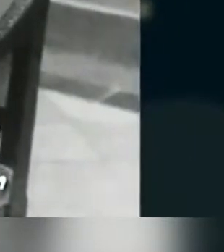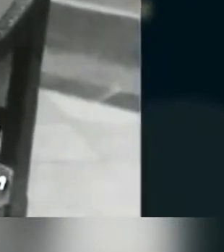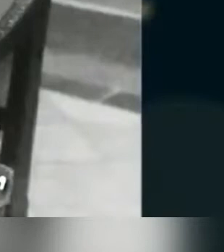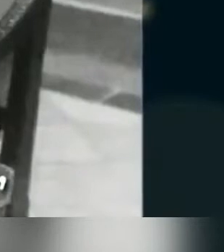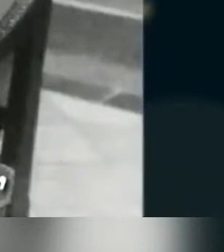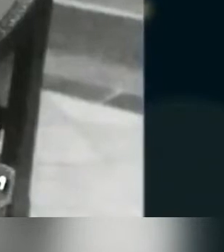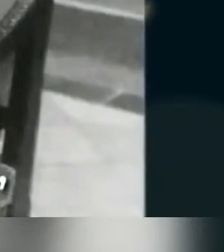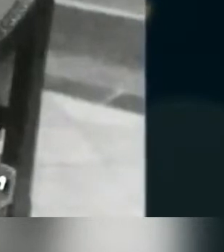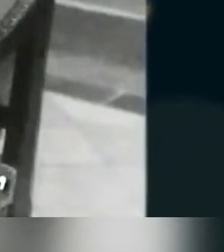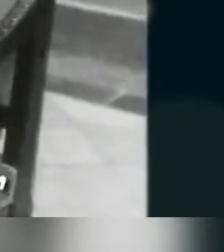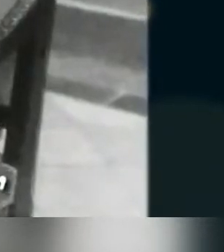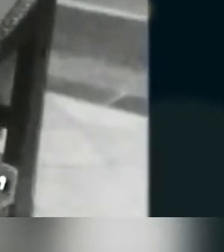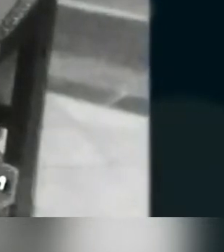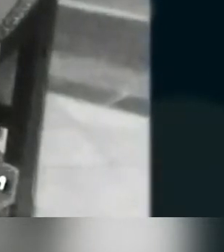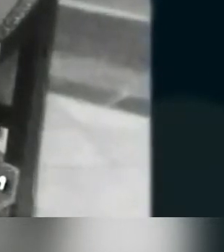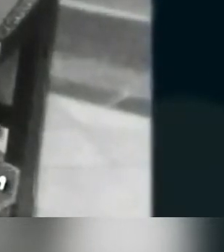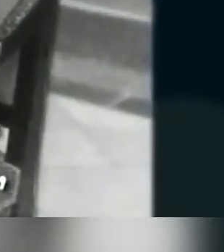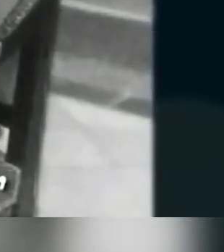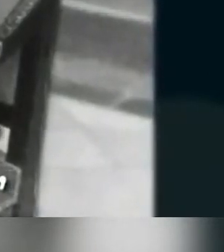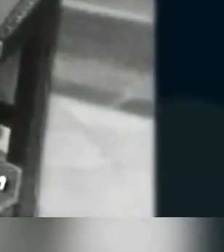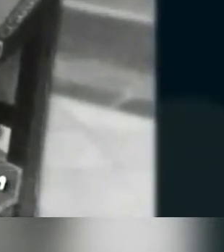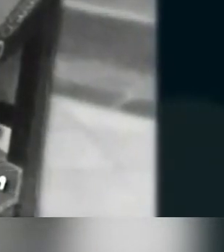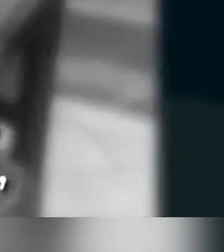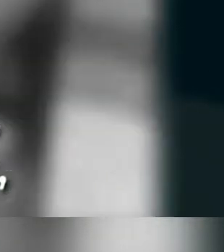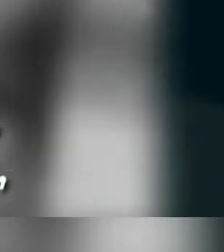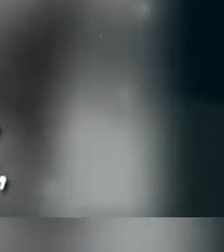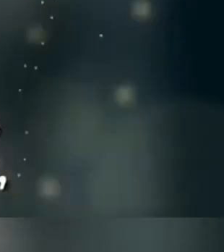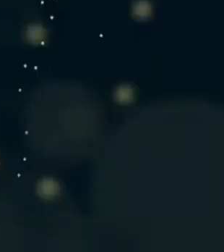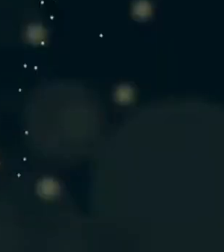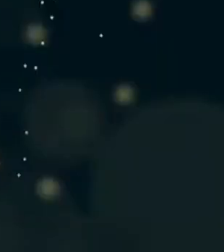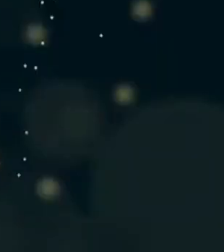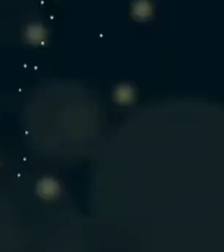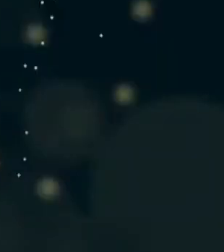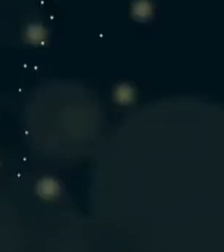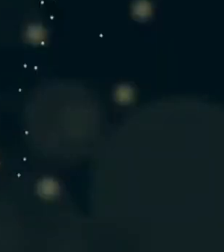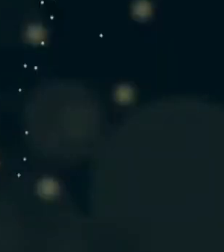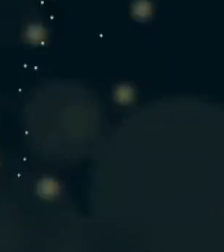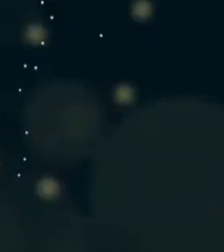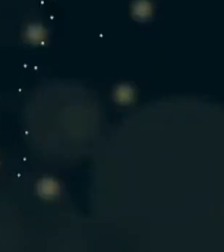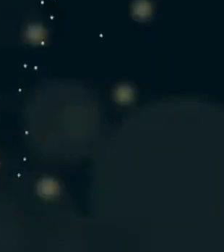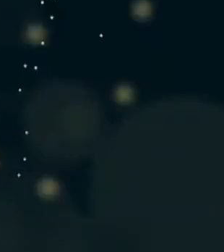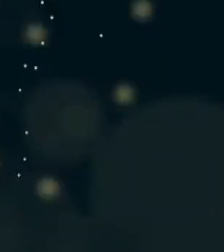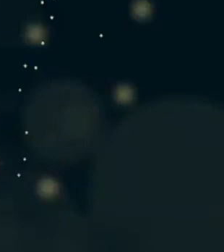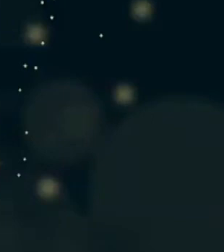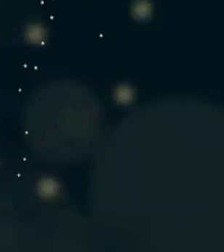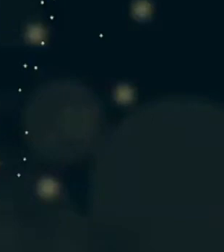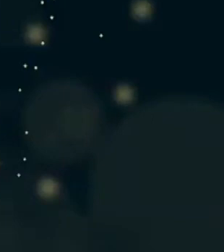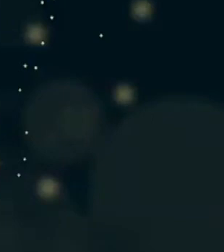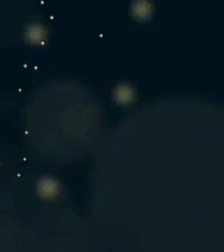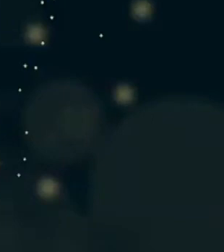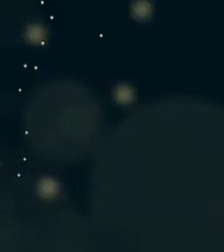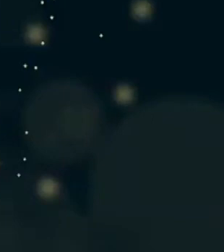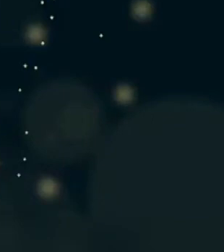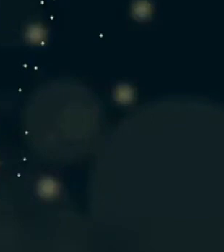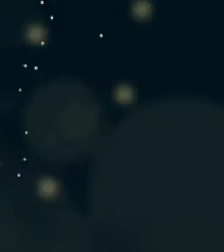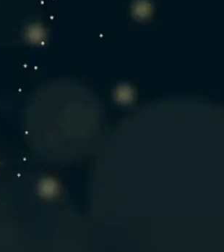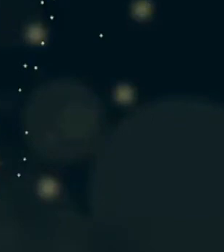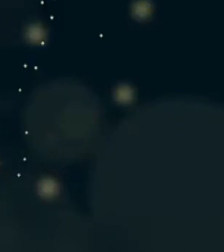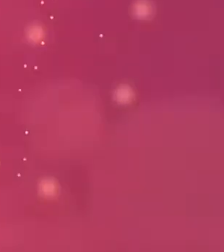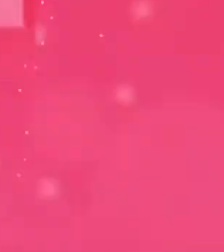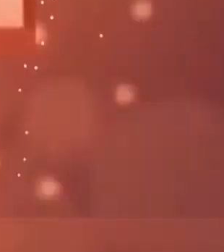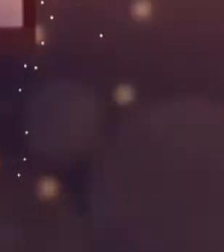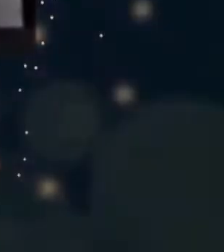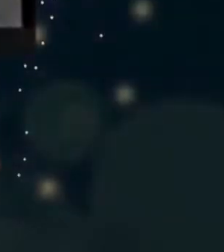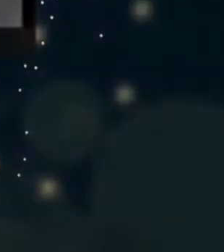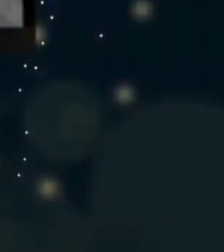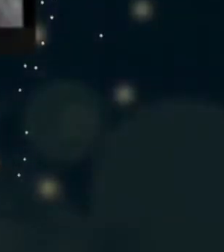presidente Álvaro Obregón, bajo la tutela de José Vasconcelos, por el que se crearía la Secretaría de Educación